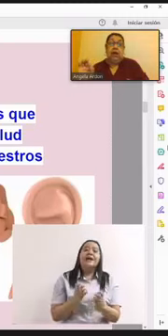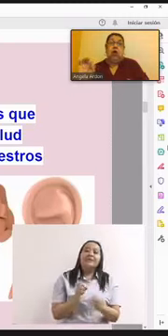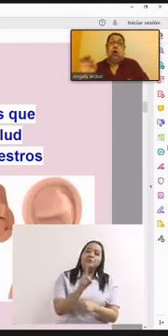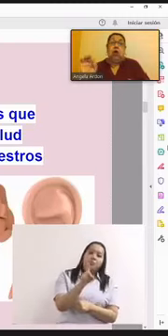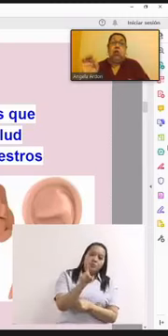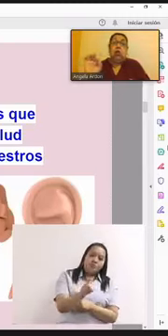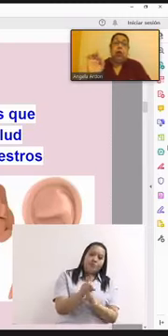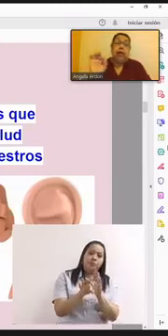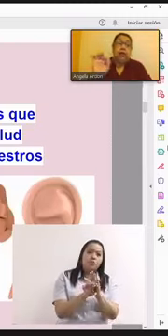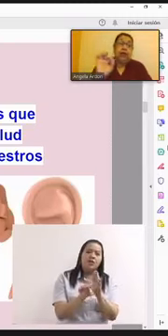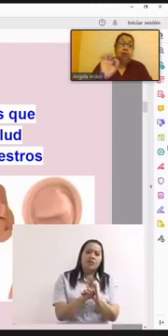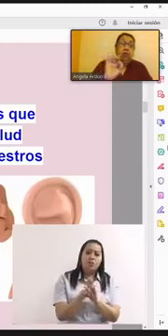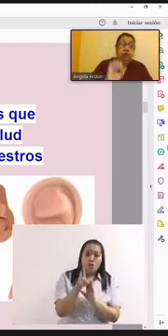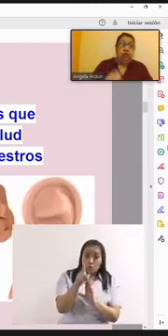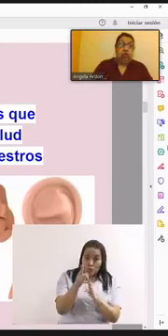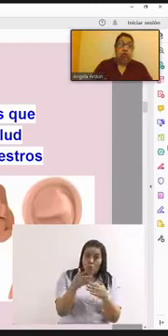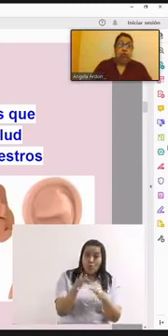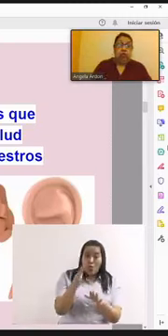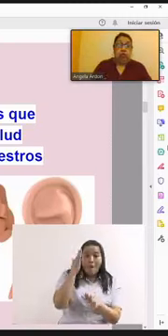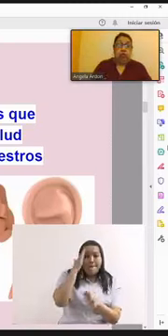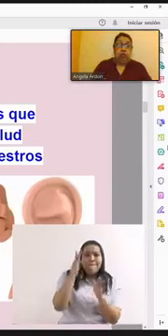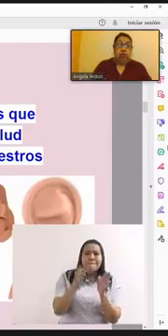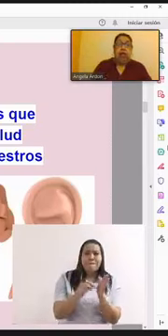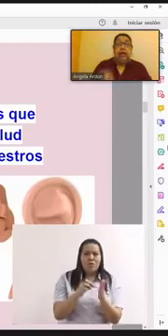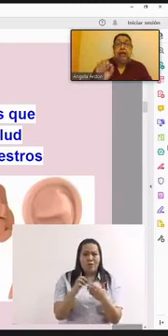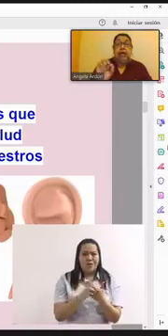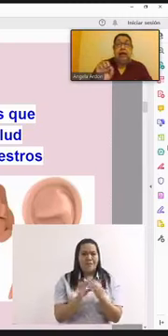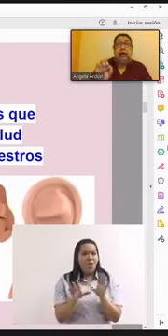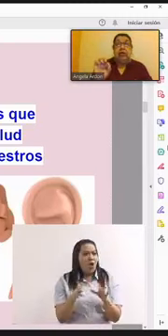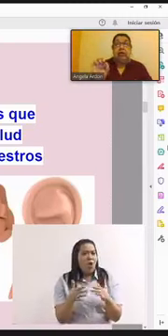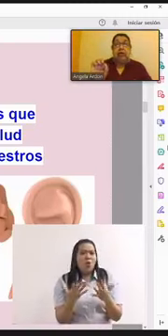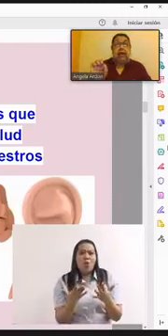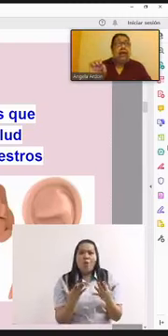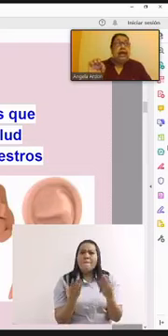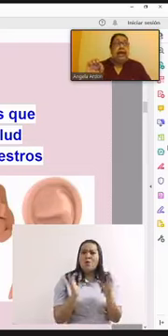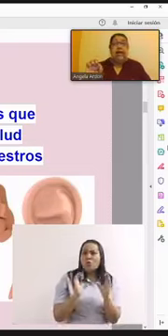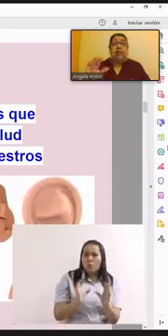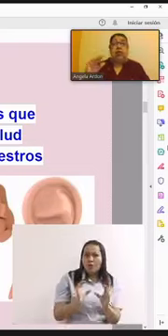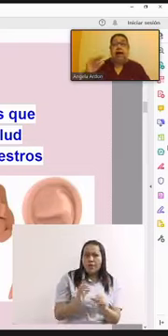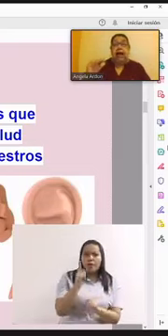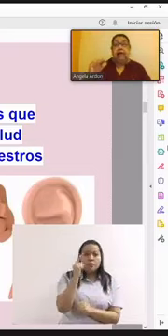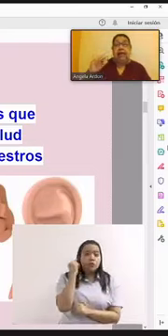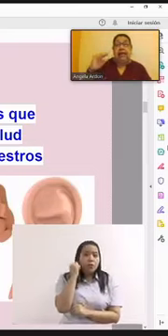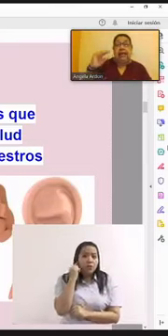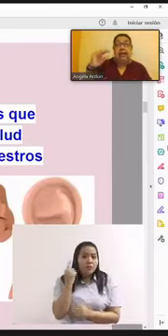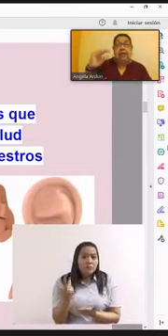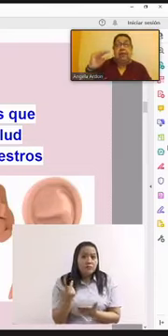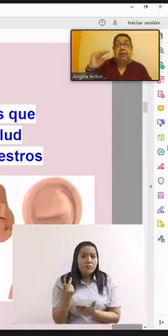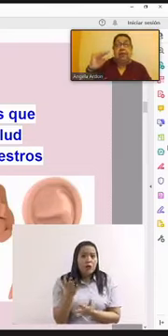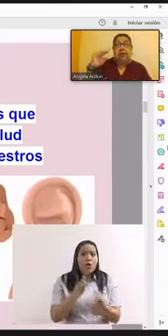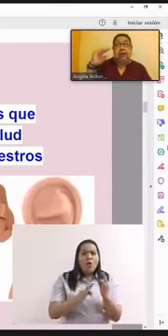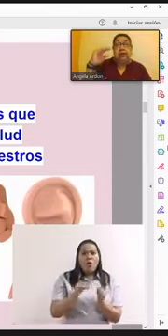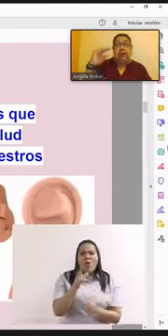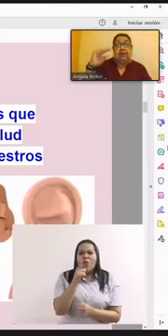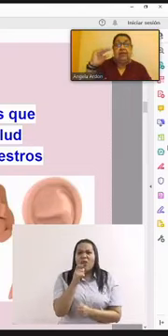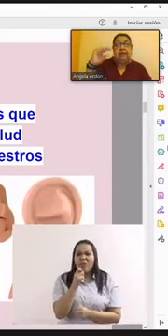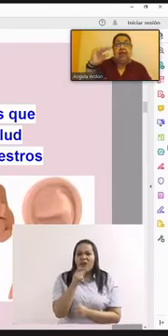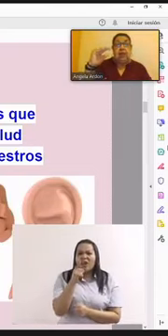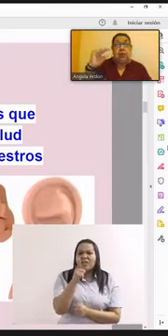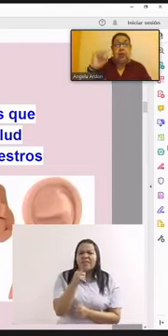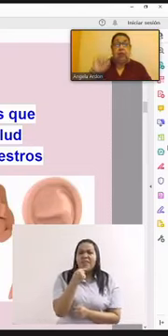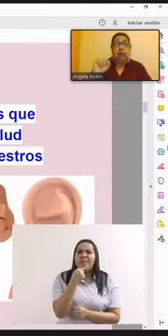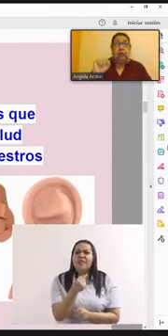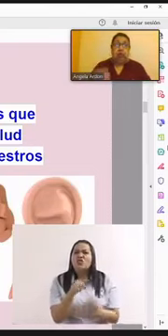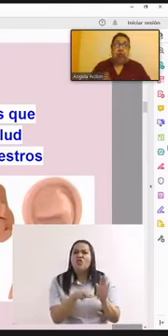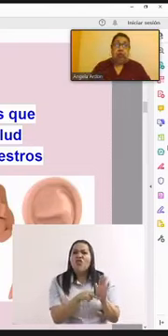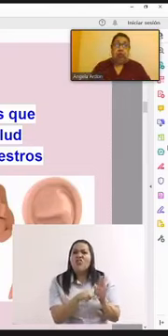programa Cómo cuidarte tus oídos? ¿Quién de ustedes le ha dicho hasta qué nivel podemos de decibeles